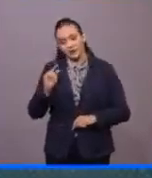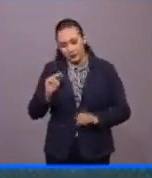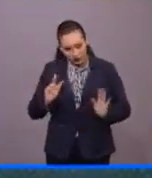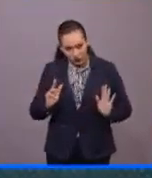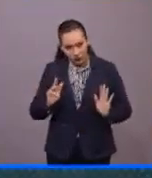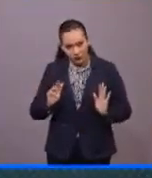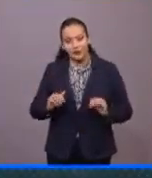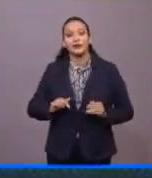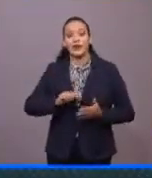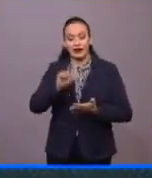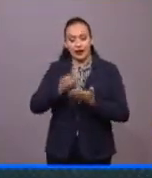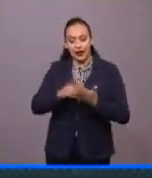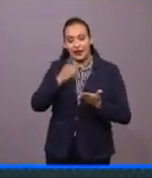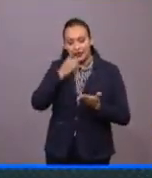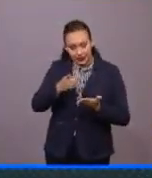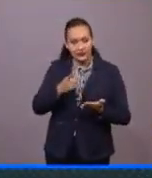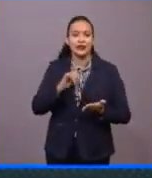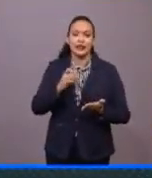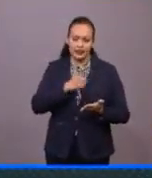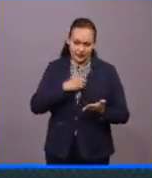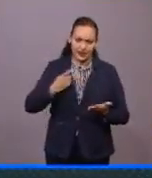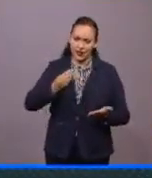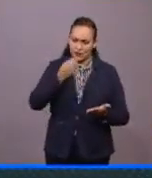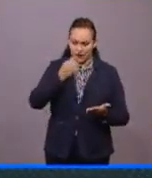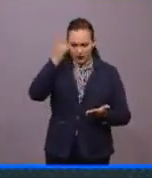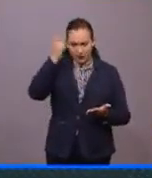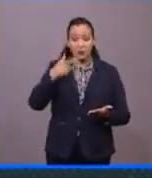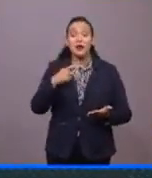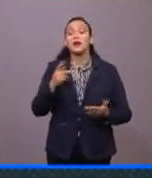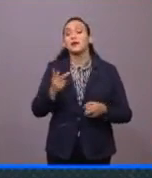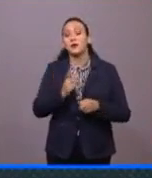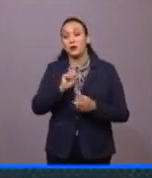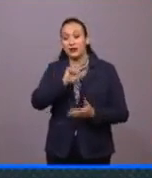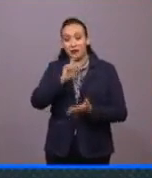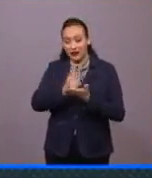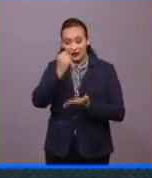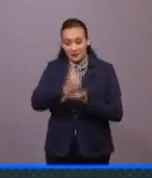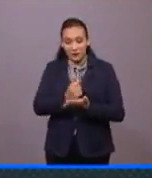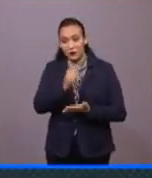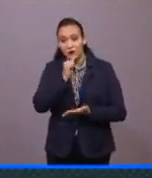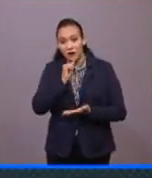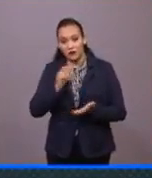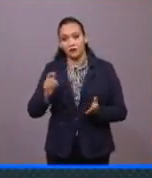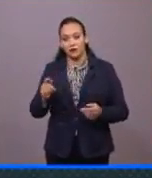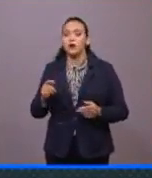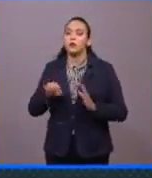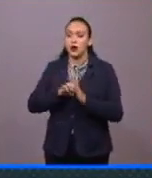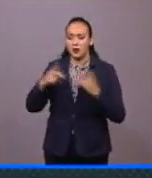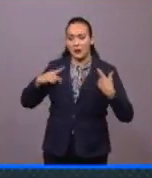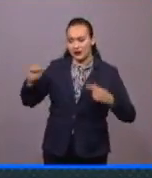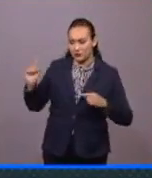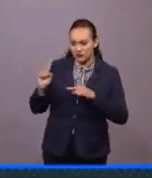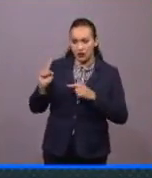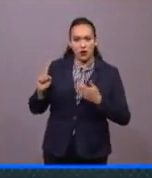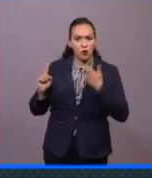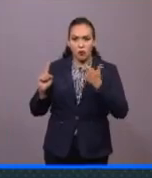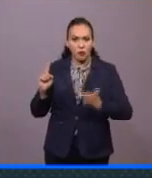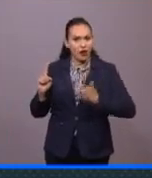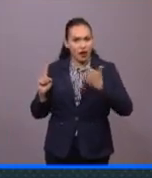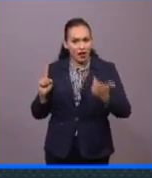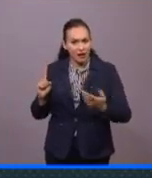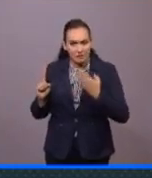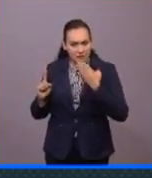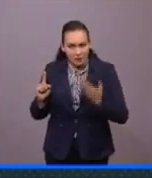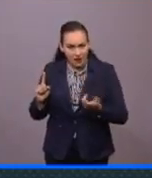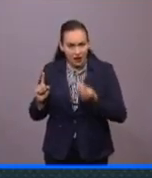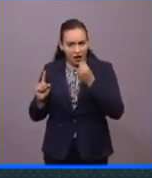encuentre previamente establecida, ya sea judicial o convencionalmente, pues si el deudor alimentario ha venido cumpliendo con